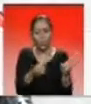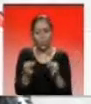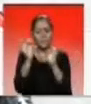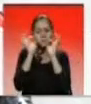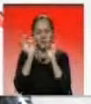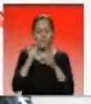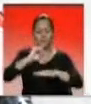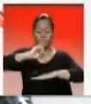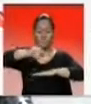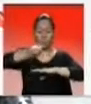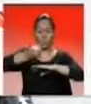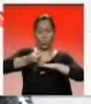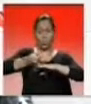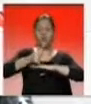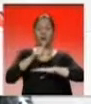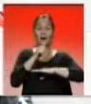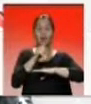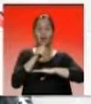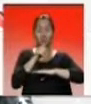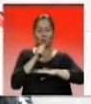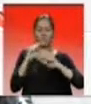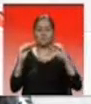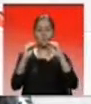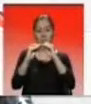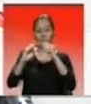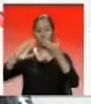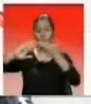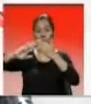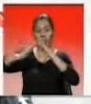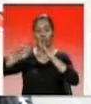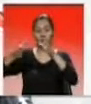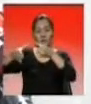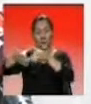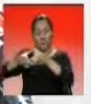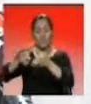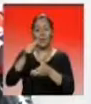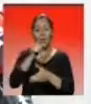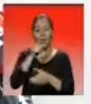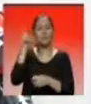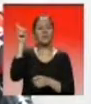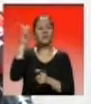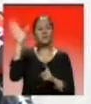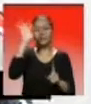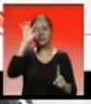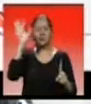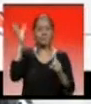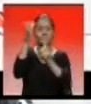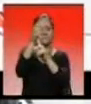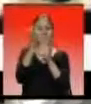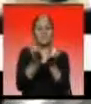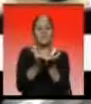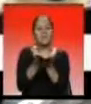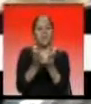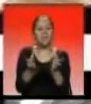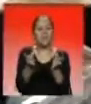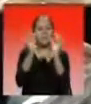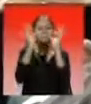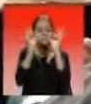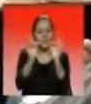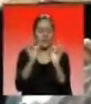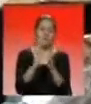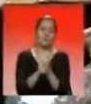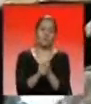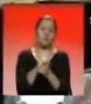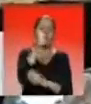que estas juntas, el sector comunitario del agua, alcance lo que todos buscamos, la prestación de servicios de calidad. Según las